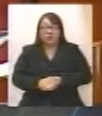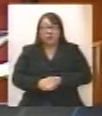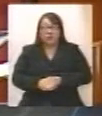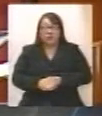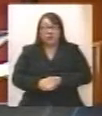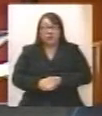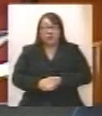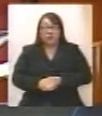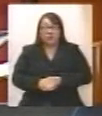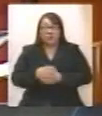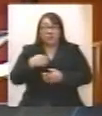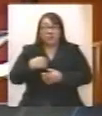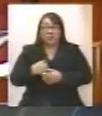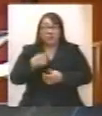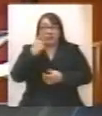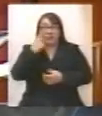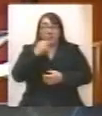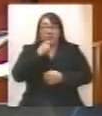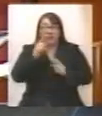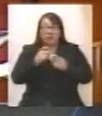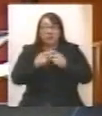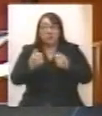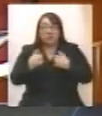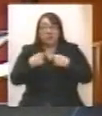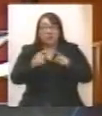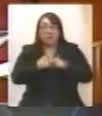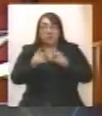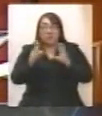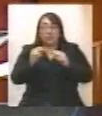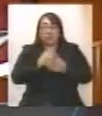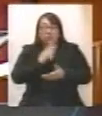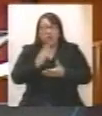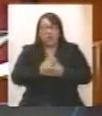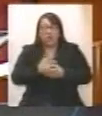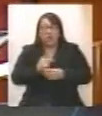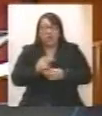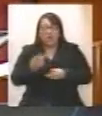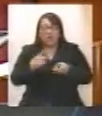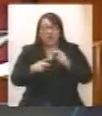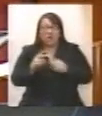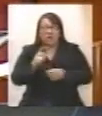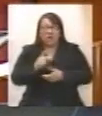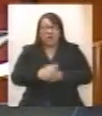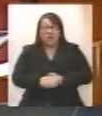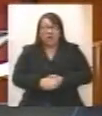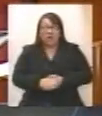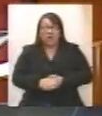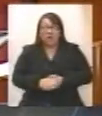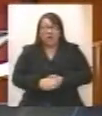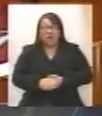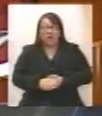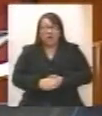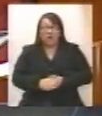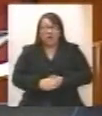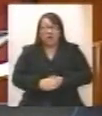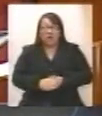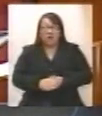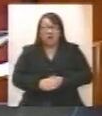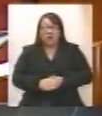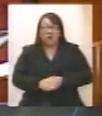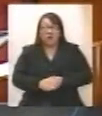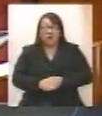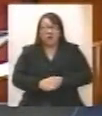Señoras y señores congresistas, debemos también abordar la problemática del incremento de actos